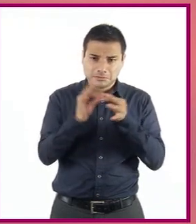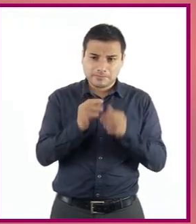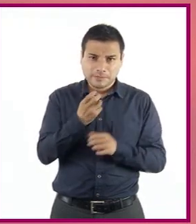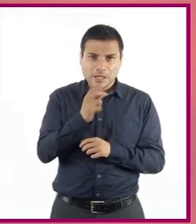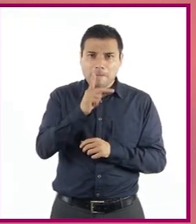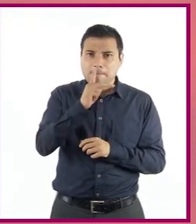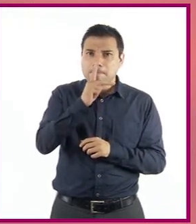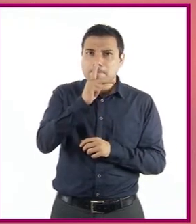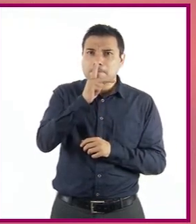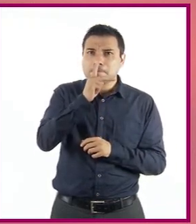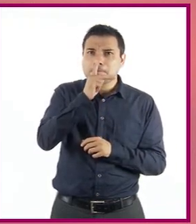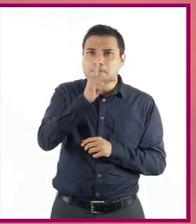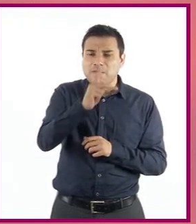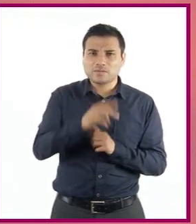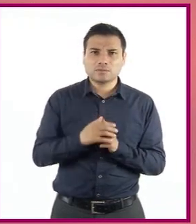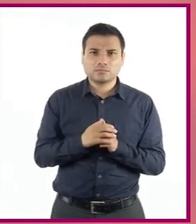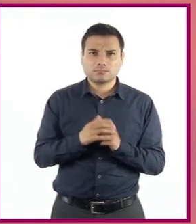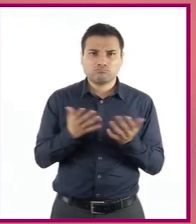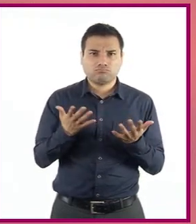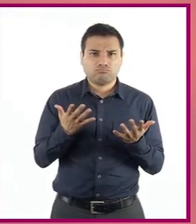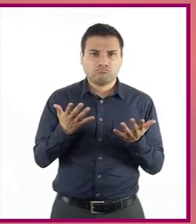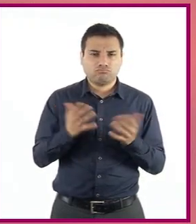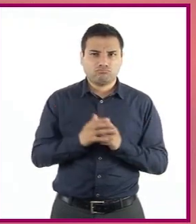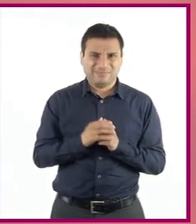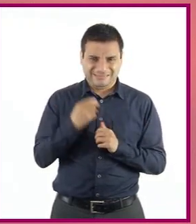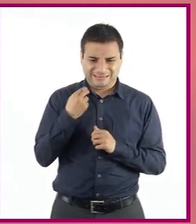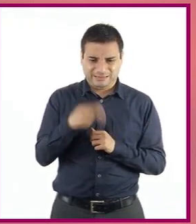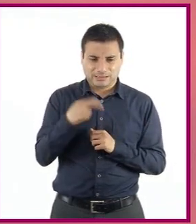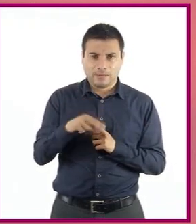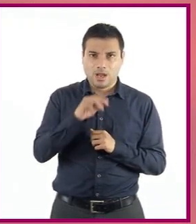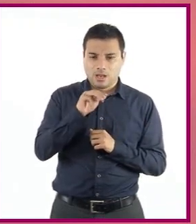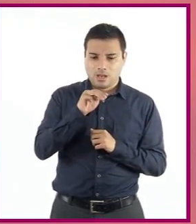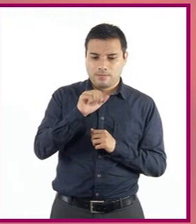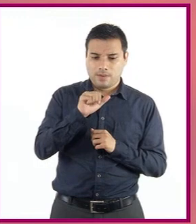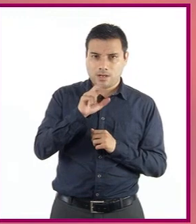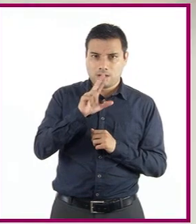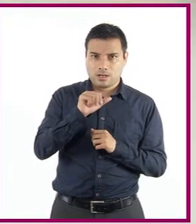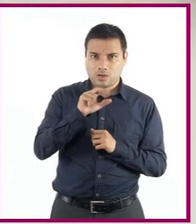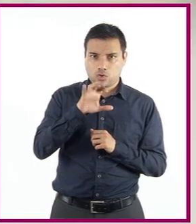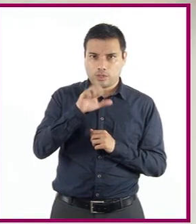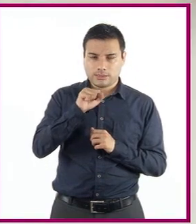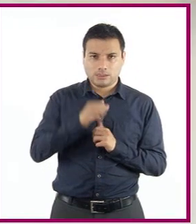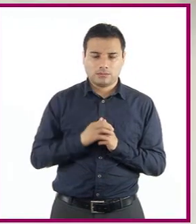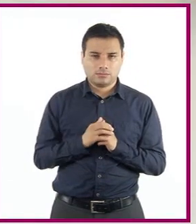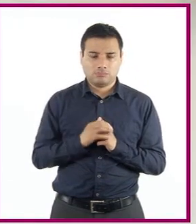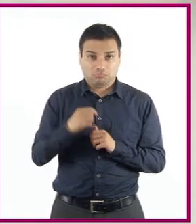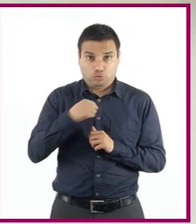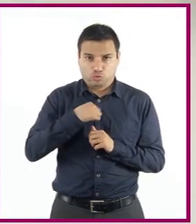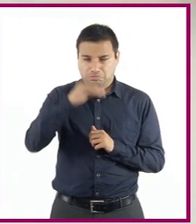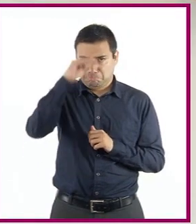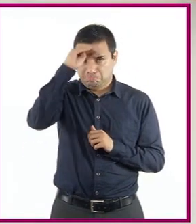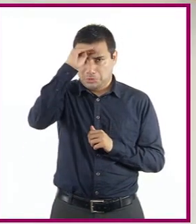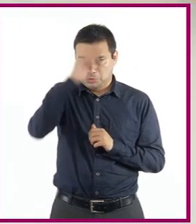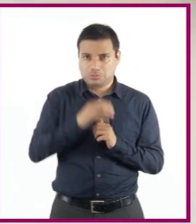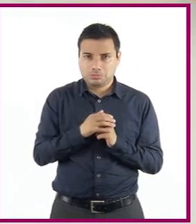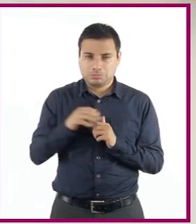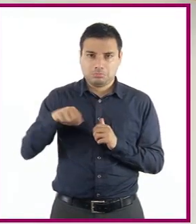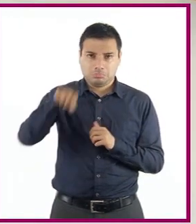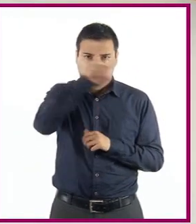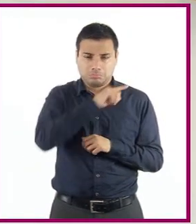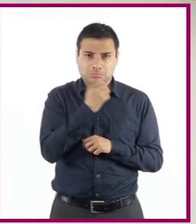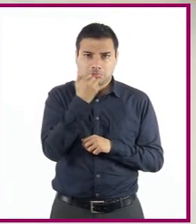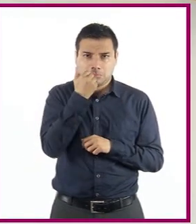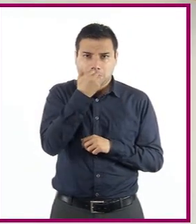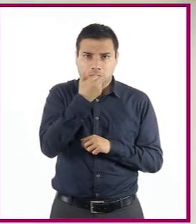o frases también se les llama marcadores del discurso. Me imagino que las y los alumnos en